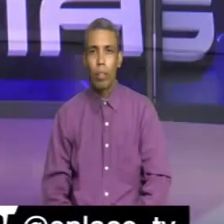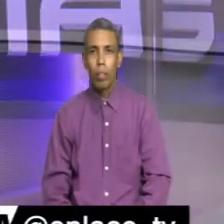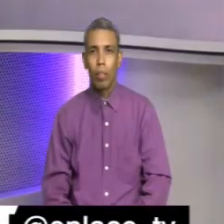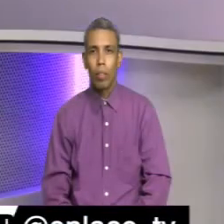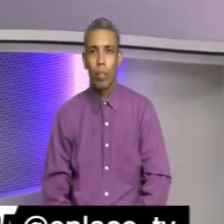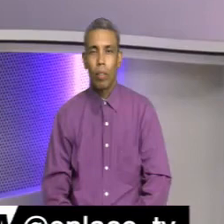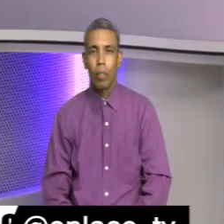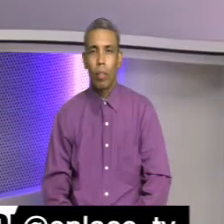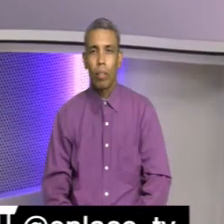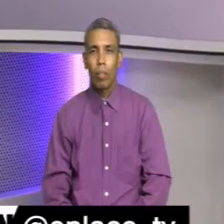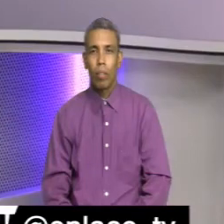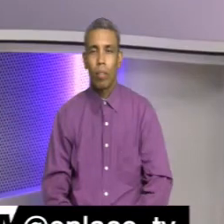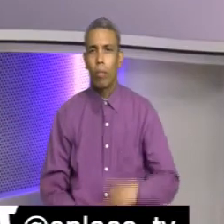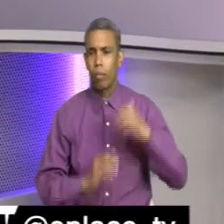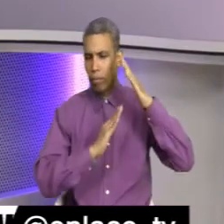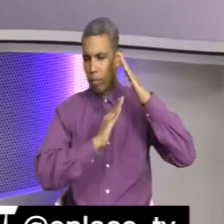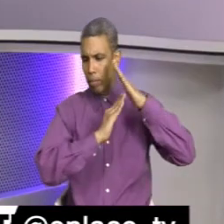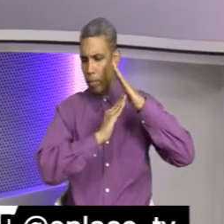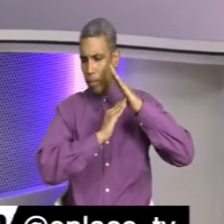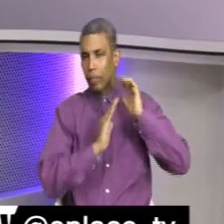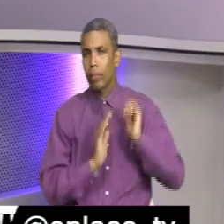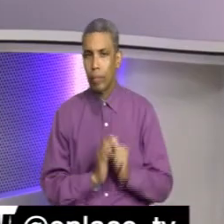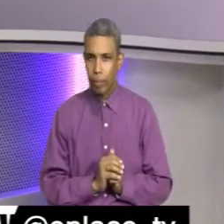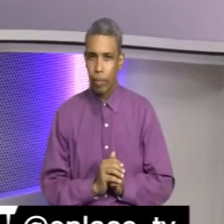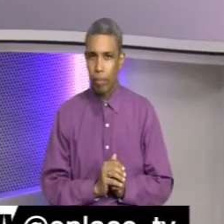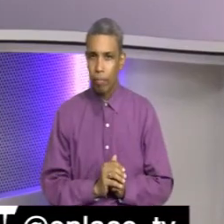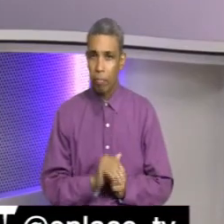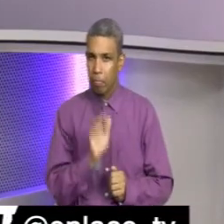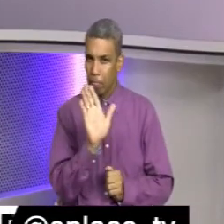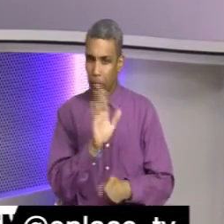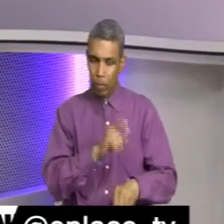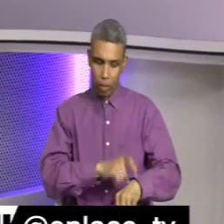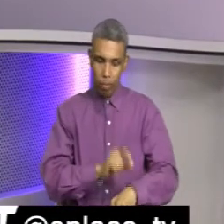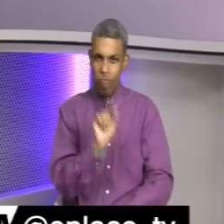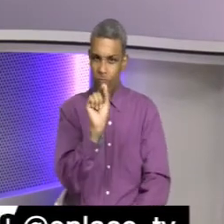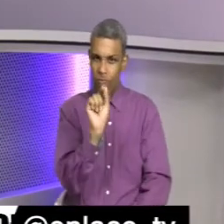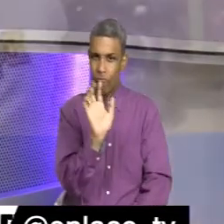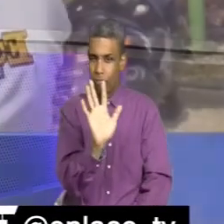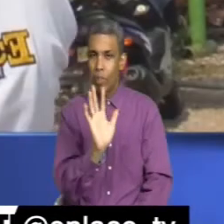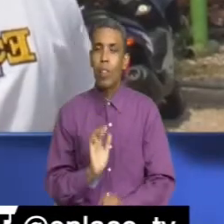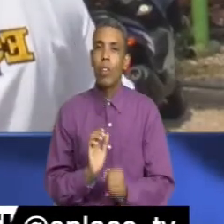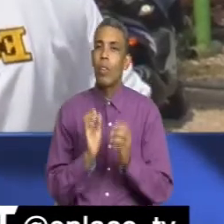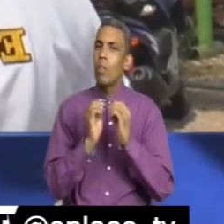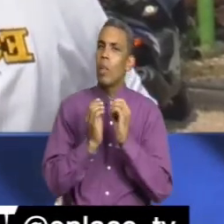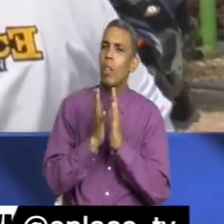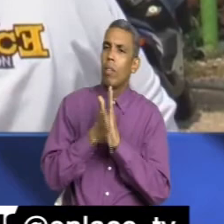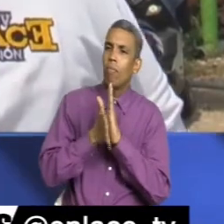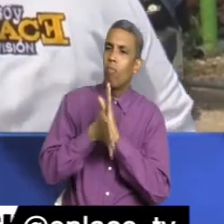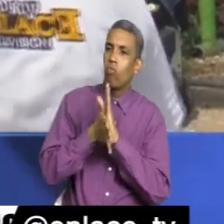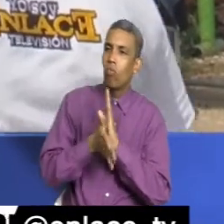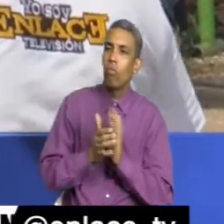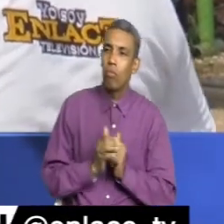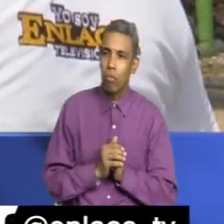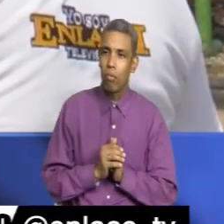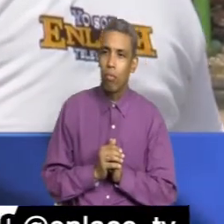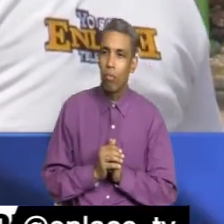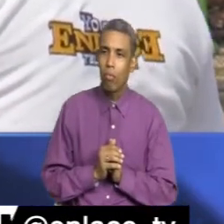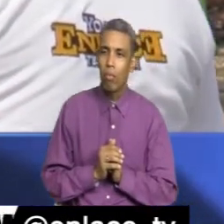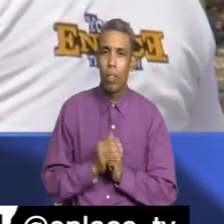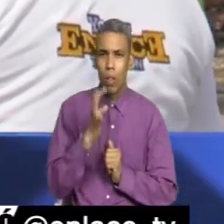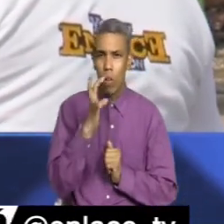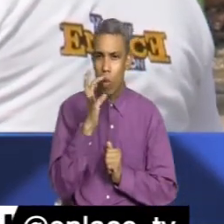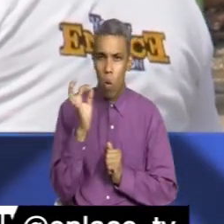Es momento de hacer una pausa en Enlace Noticias. En instantes, al regresar, espere la información y la historia de un